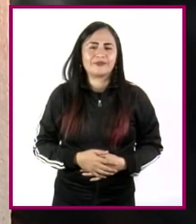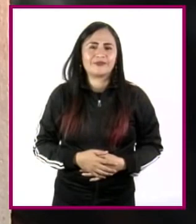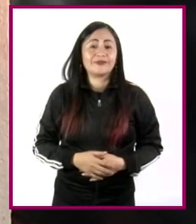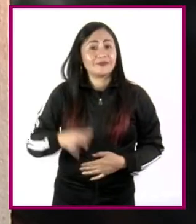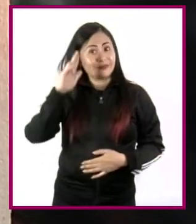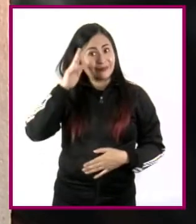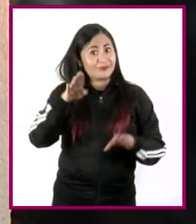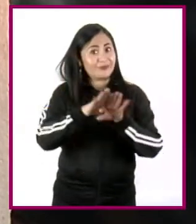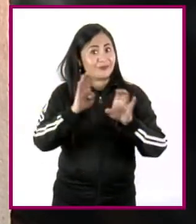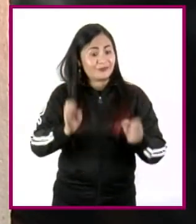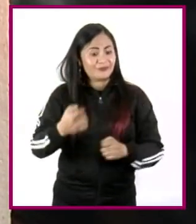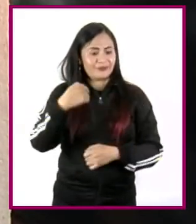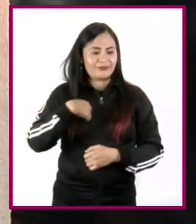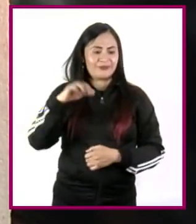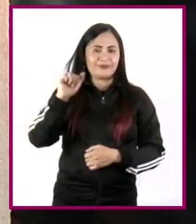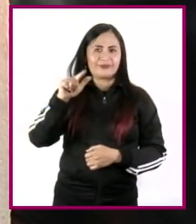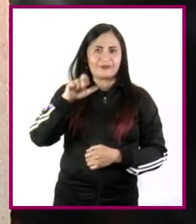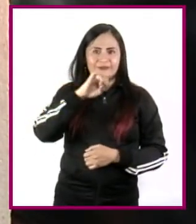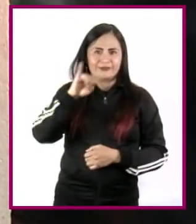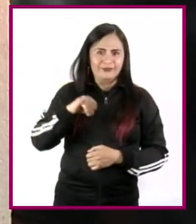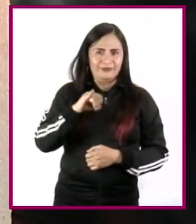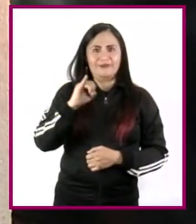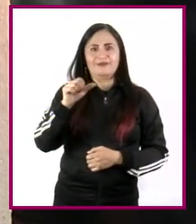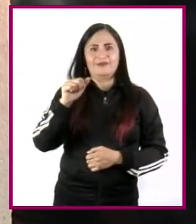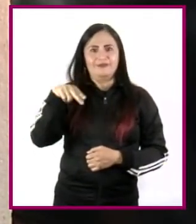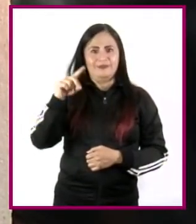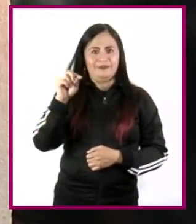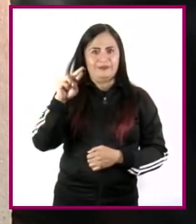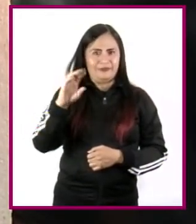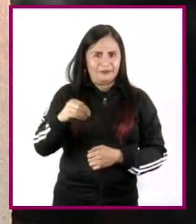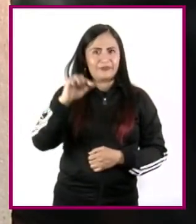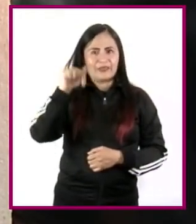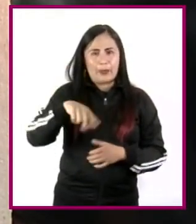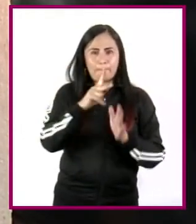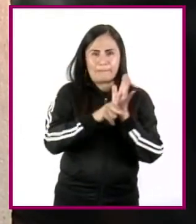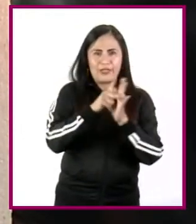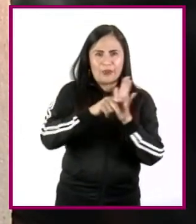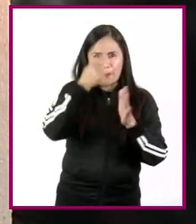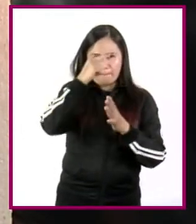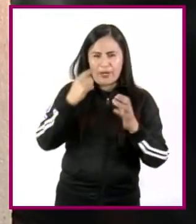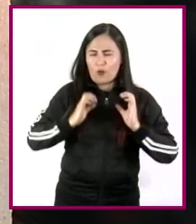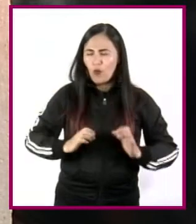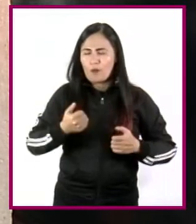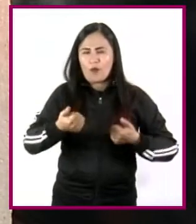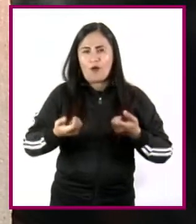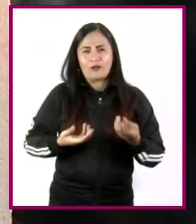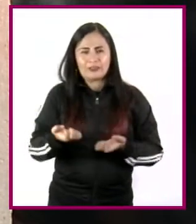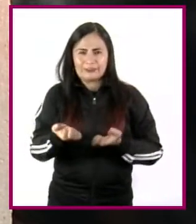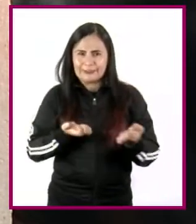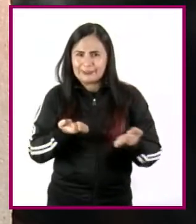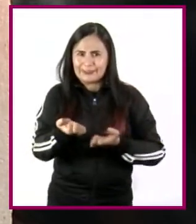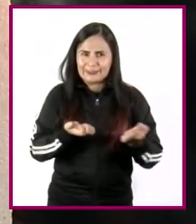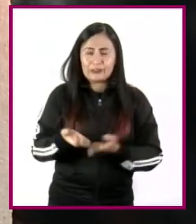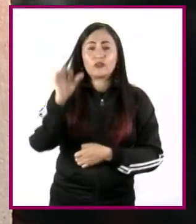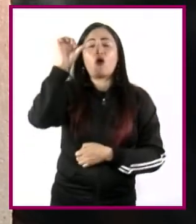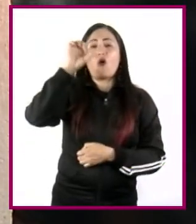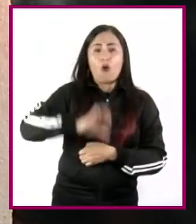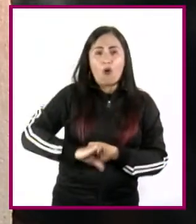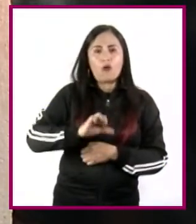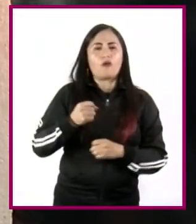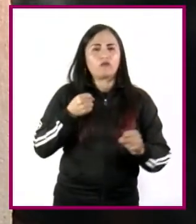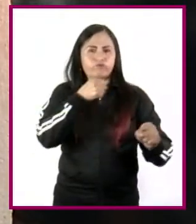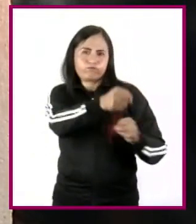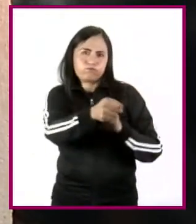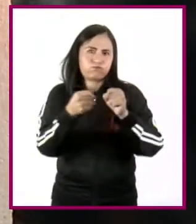Hola, ¿qué tal? El coach Alex Guerrero. En estas cápsulas de activación física, el día de hoy vamos a ver